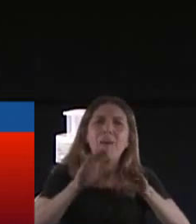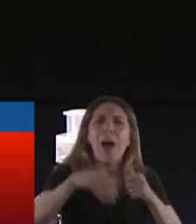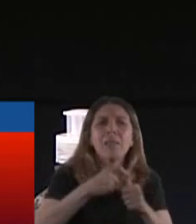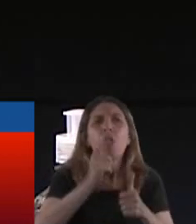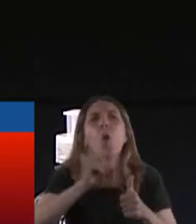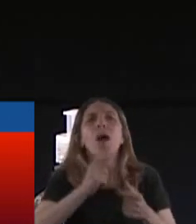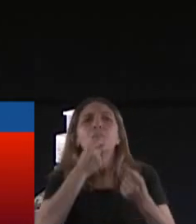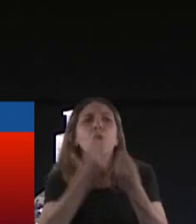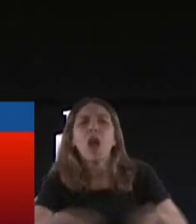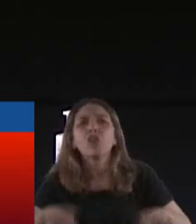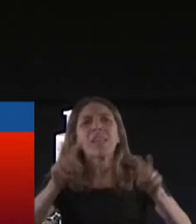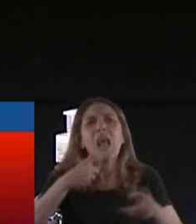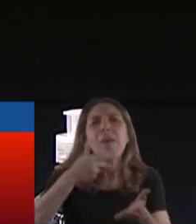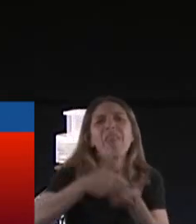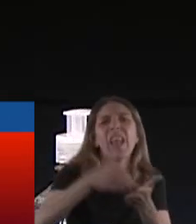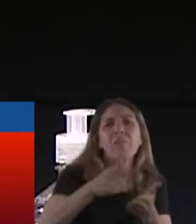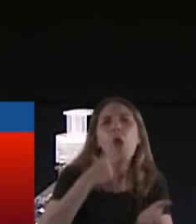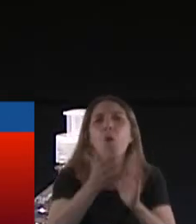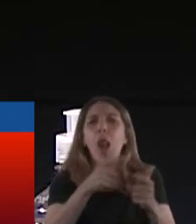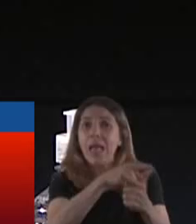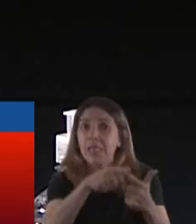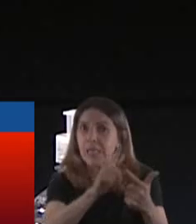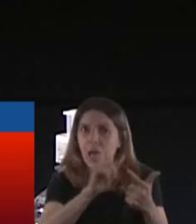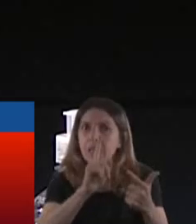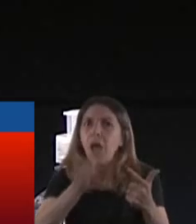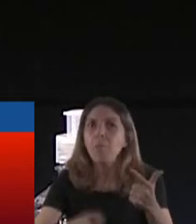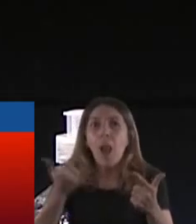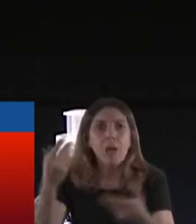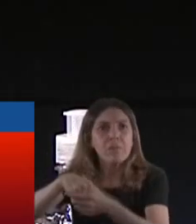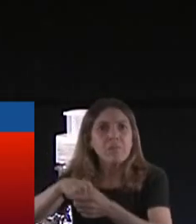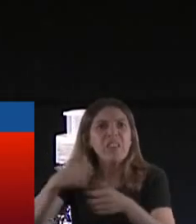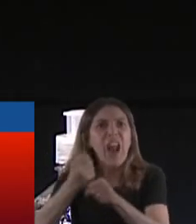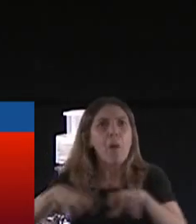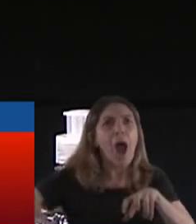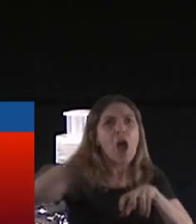solamente en el acto discriminatorio o en la violencia. Se ve en el trabajo.